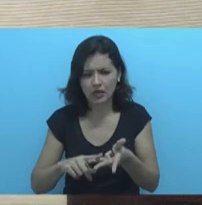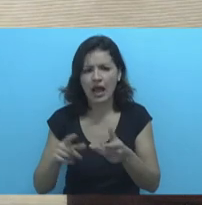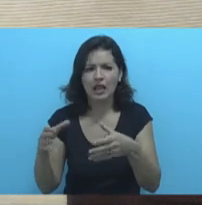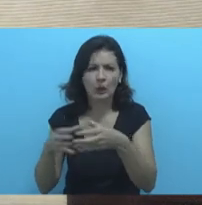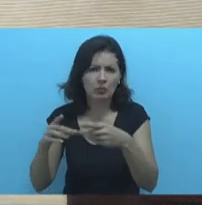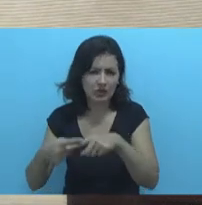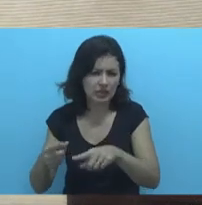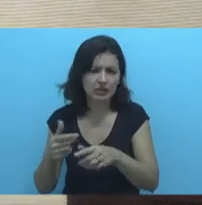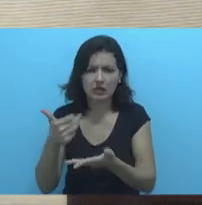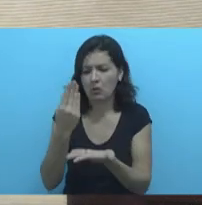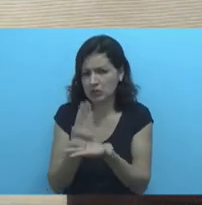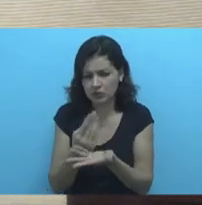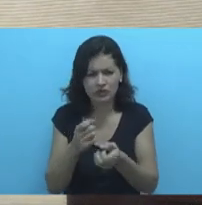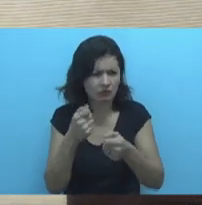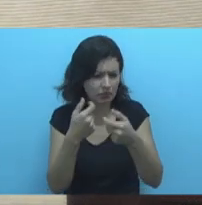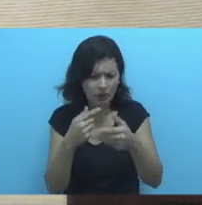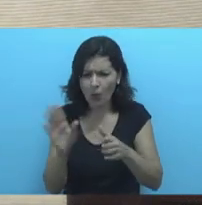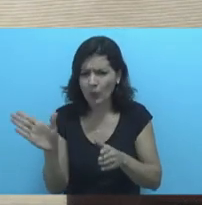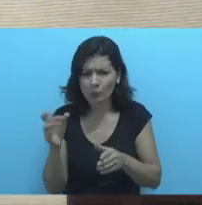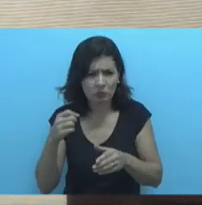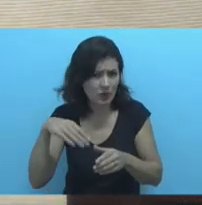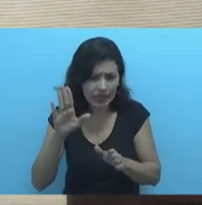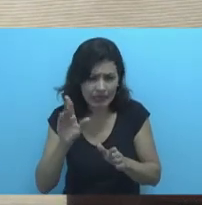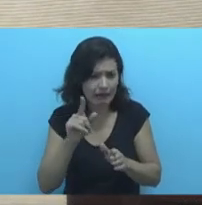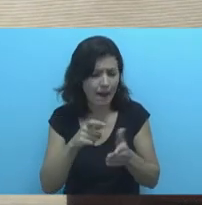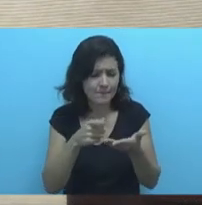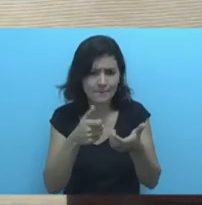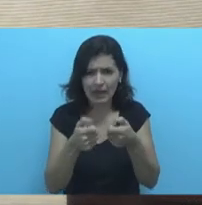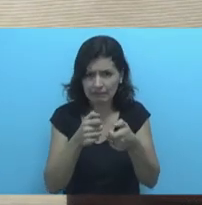la oposición. Eso no es común.